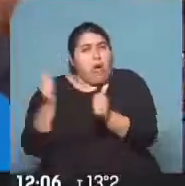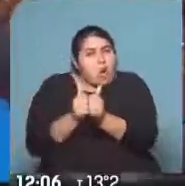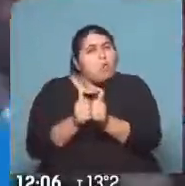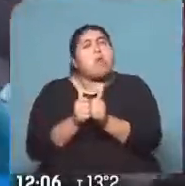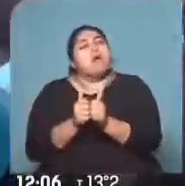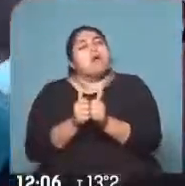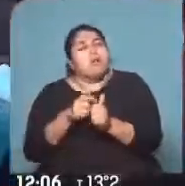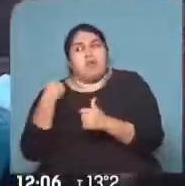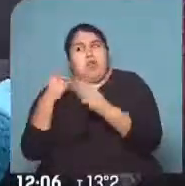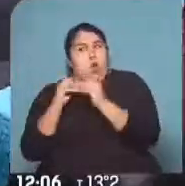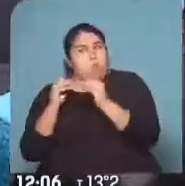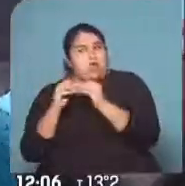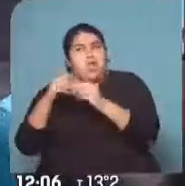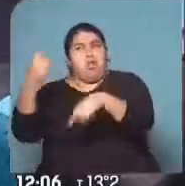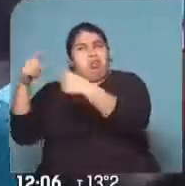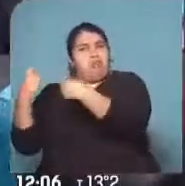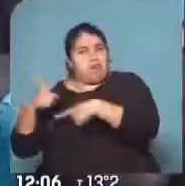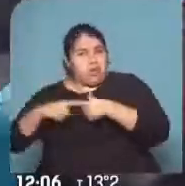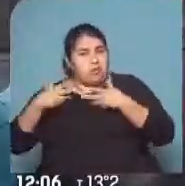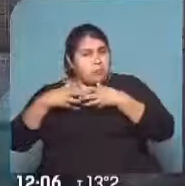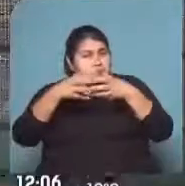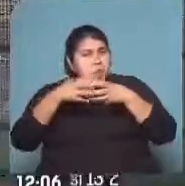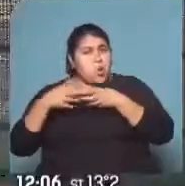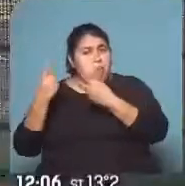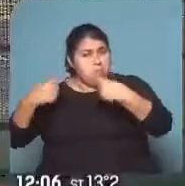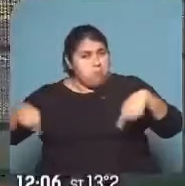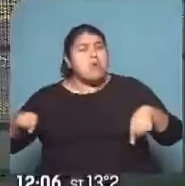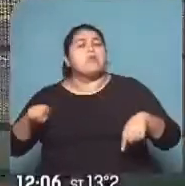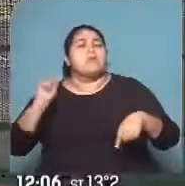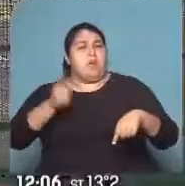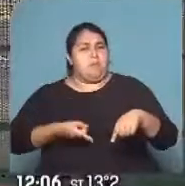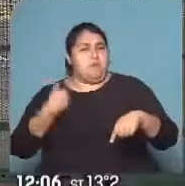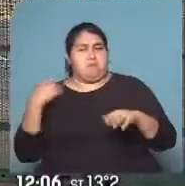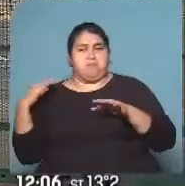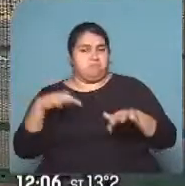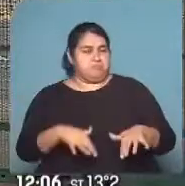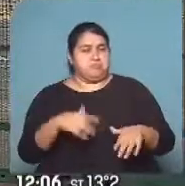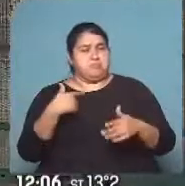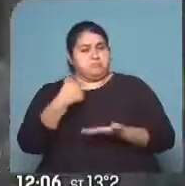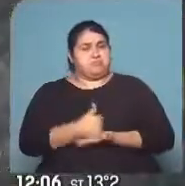compañeros de distintos sectores, de distintas pertenencias, y bueno, y aquí estamos.